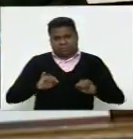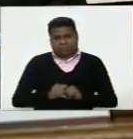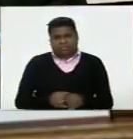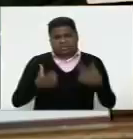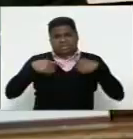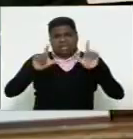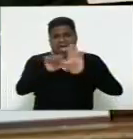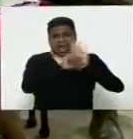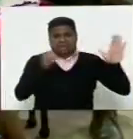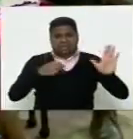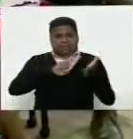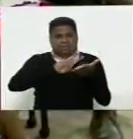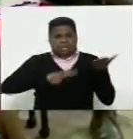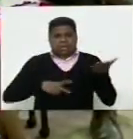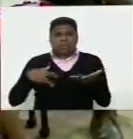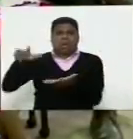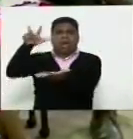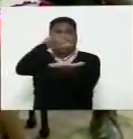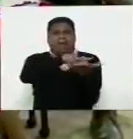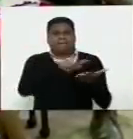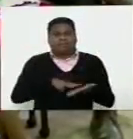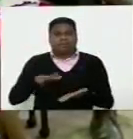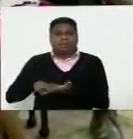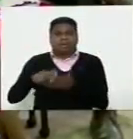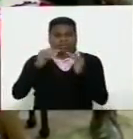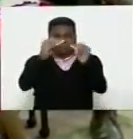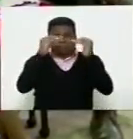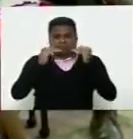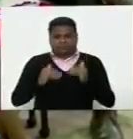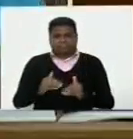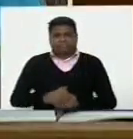artículo leído, aprobado. Siguiente artículo.